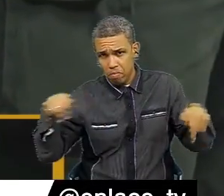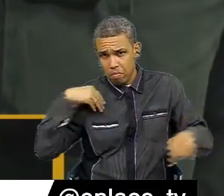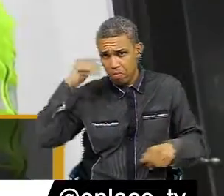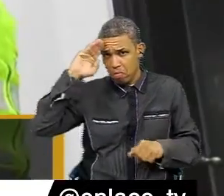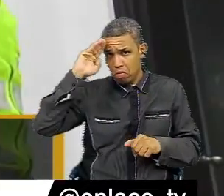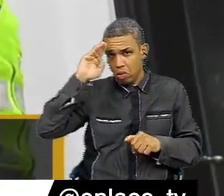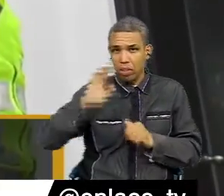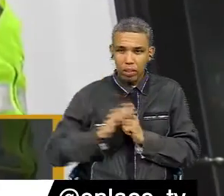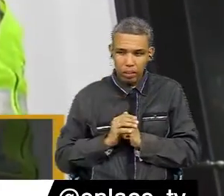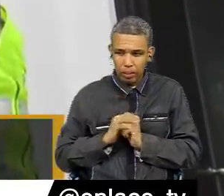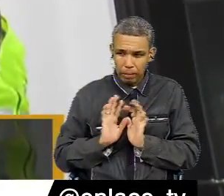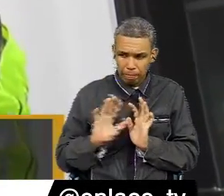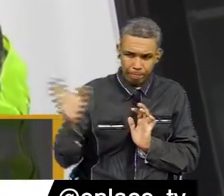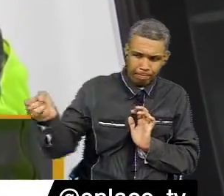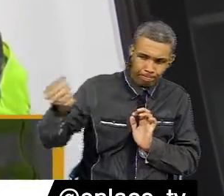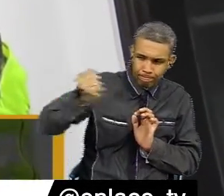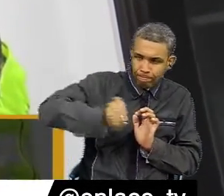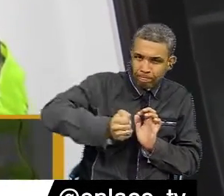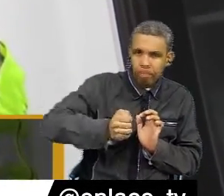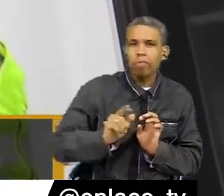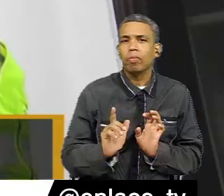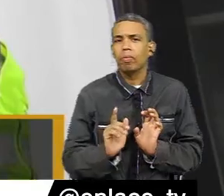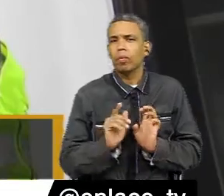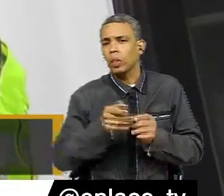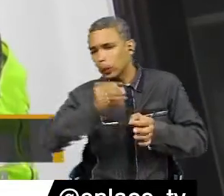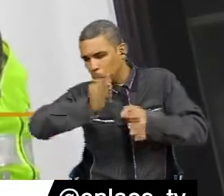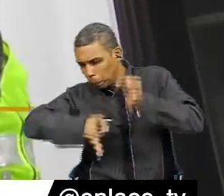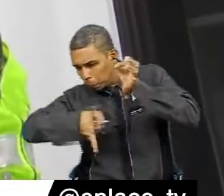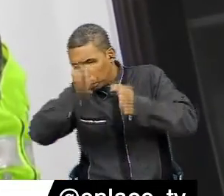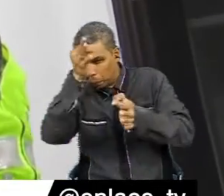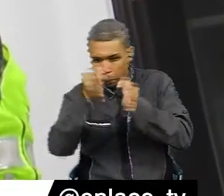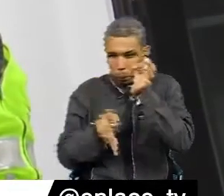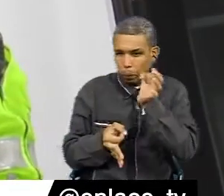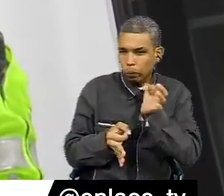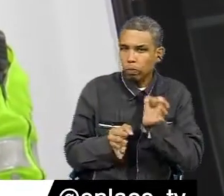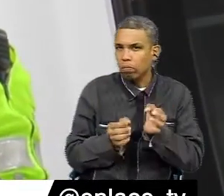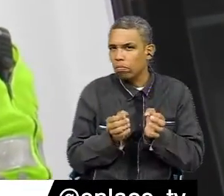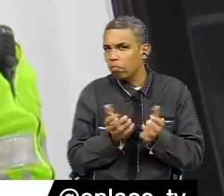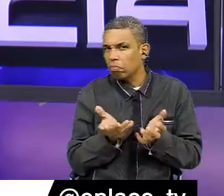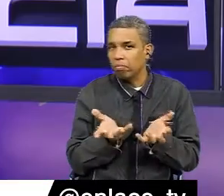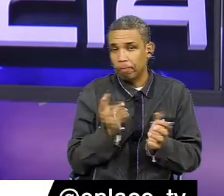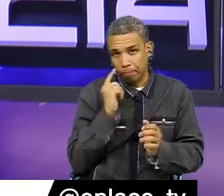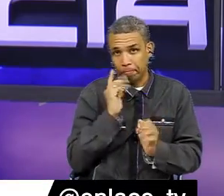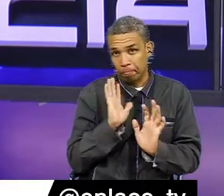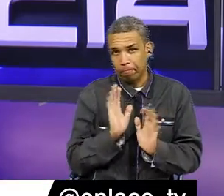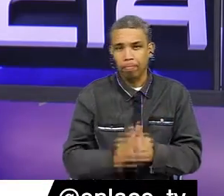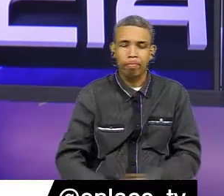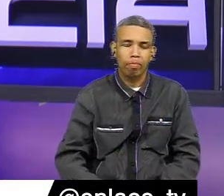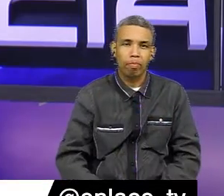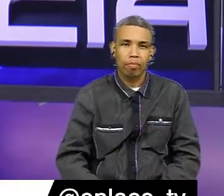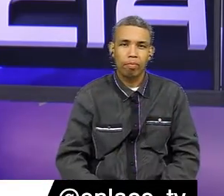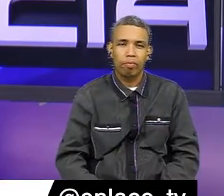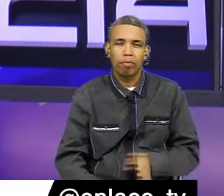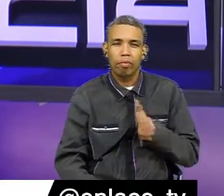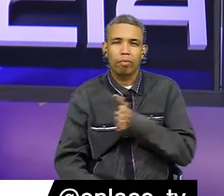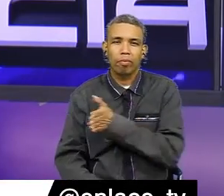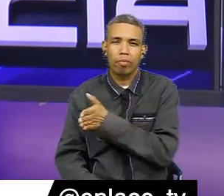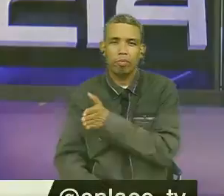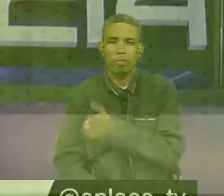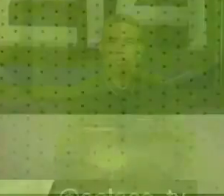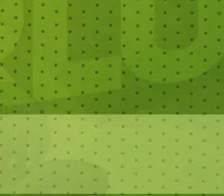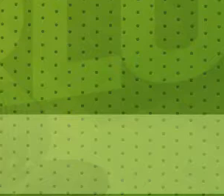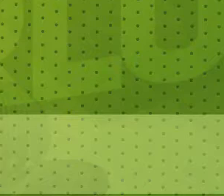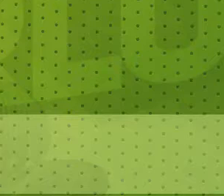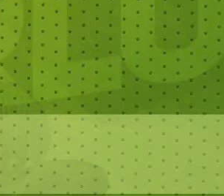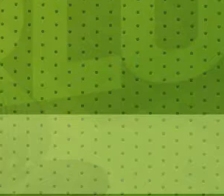para luego ser dejada a disposición de la autoridad competente a fin de que le sea definida su situación jurídica. El Instituto Antonio Nariño